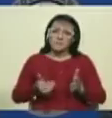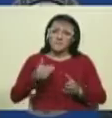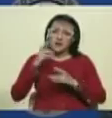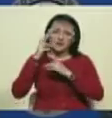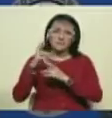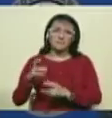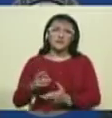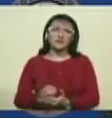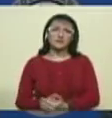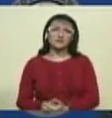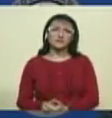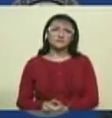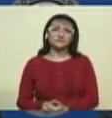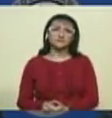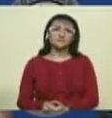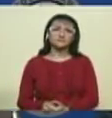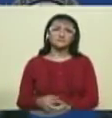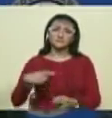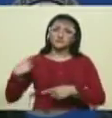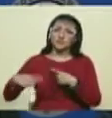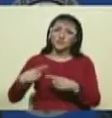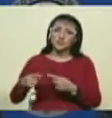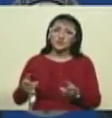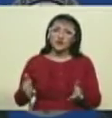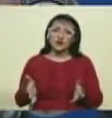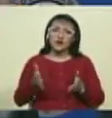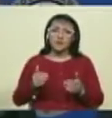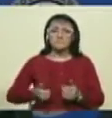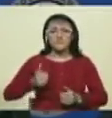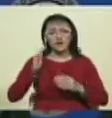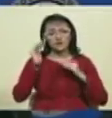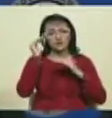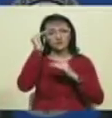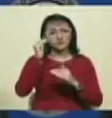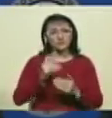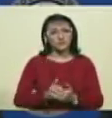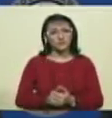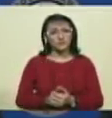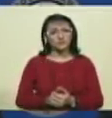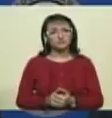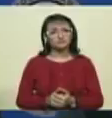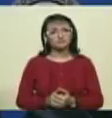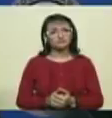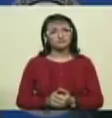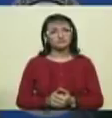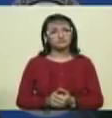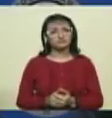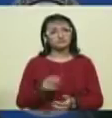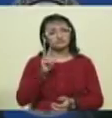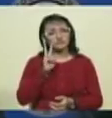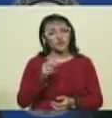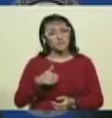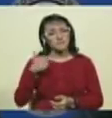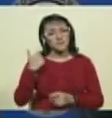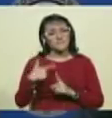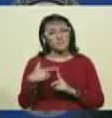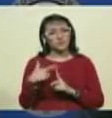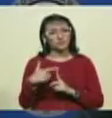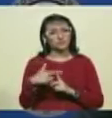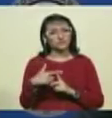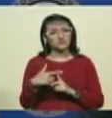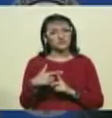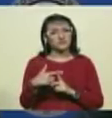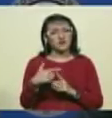respeto, vamos ganando todos los días más atención y una visión mucho más positiva, a pesar de los